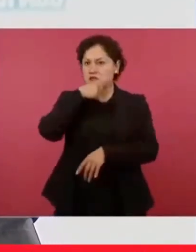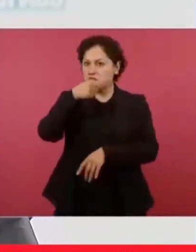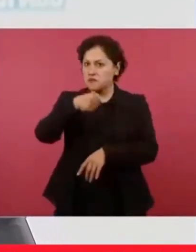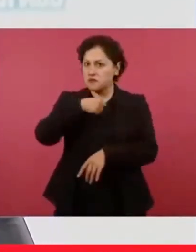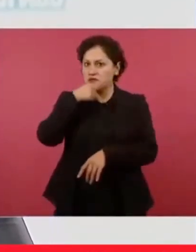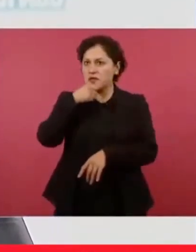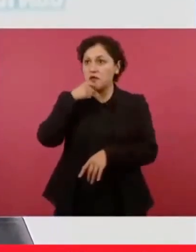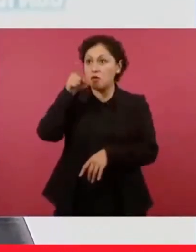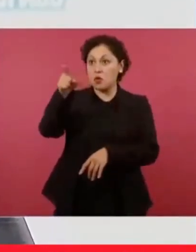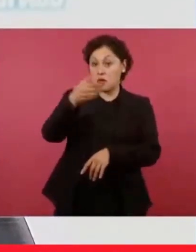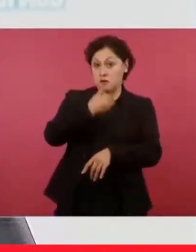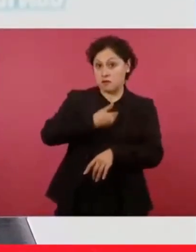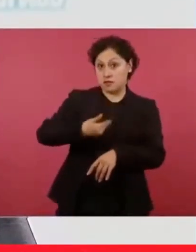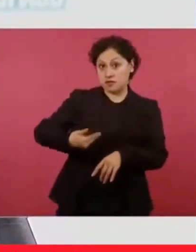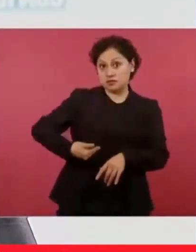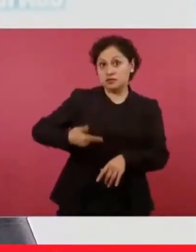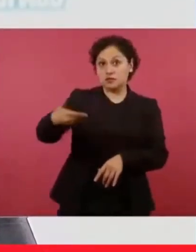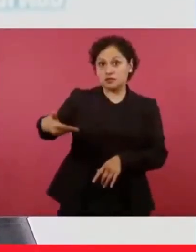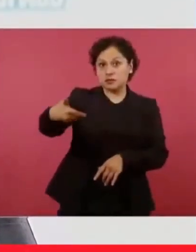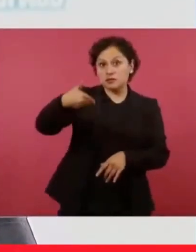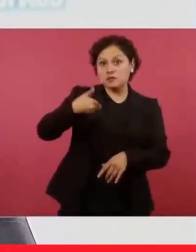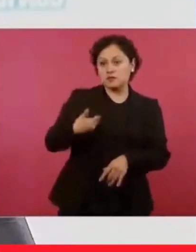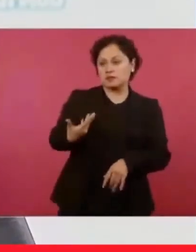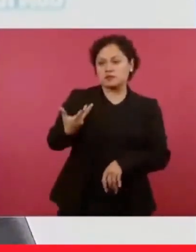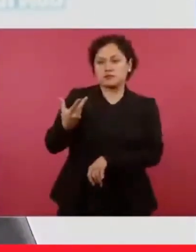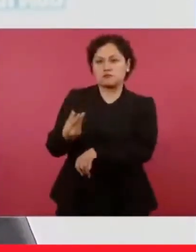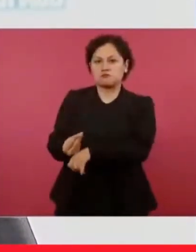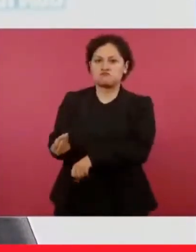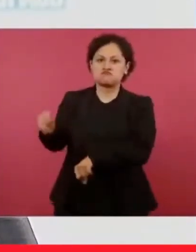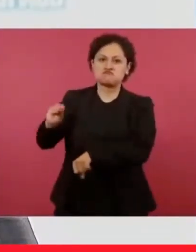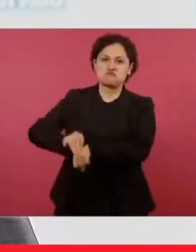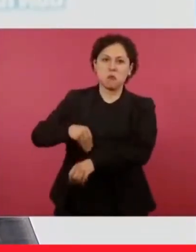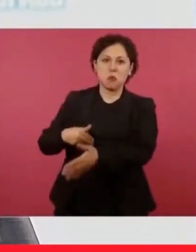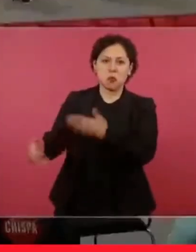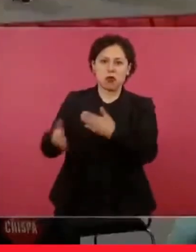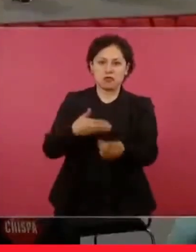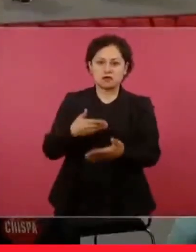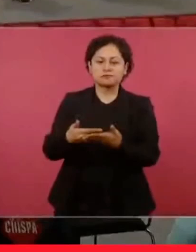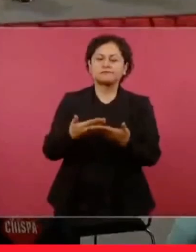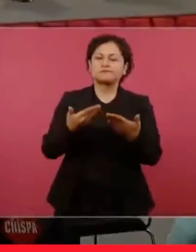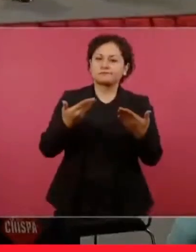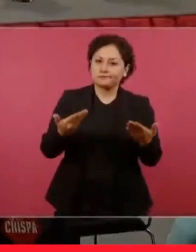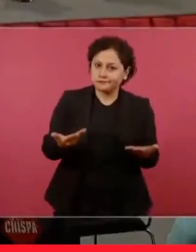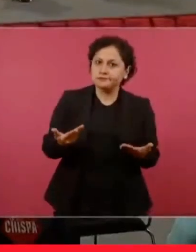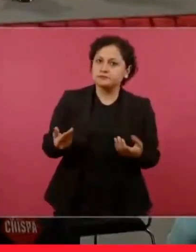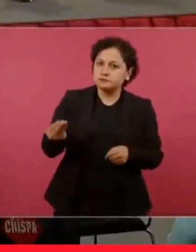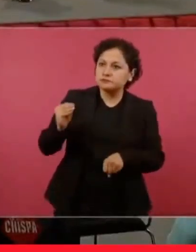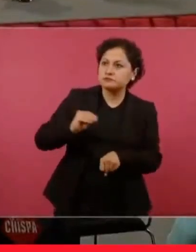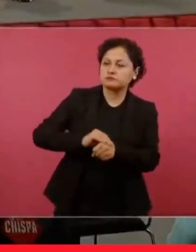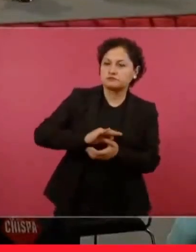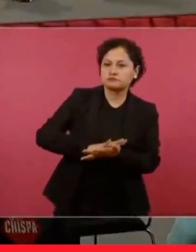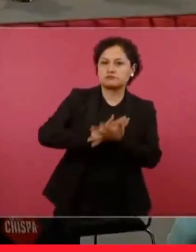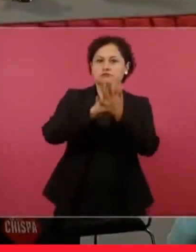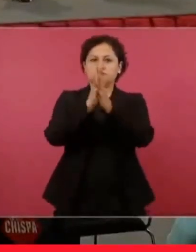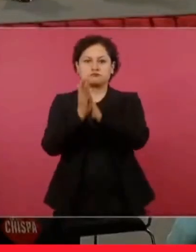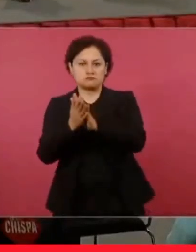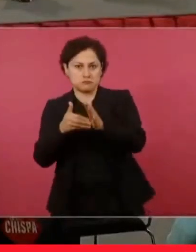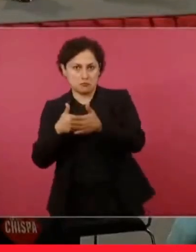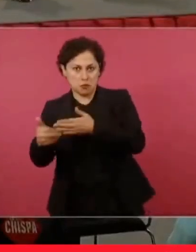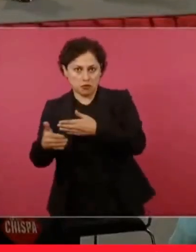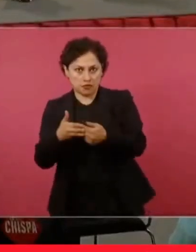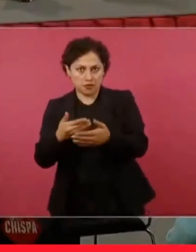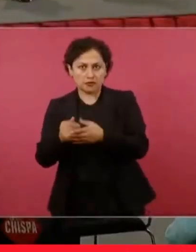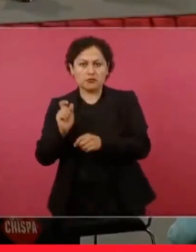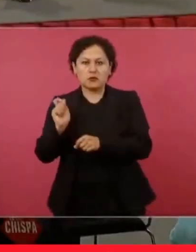buscáramos la manera de modernizar estas centrales, en la que esta modernización consiste en sustituir los